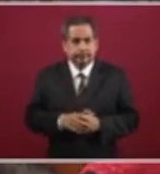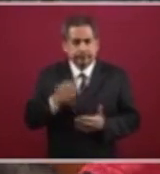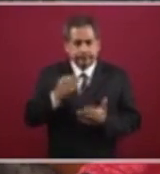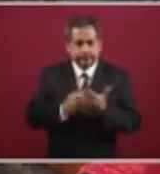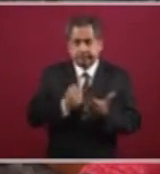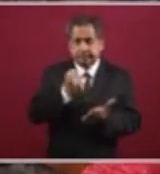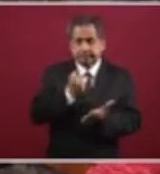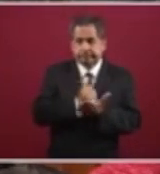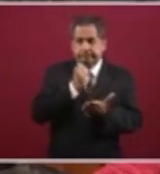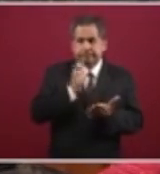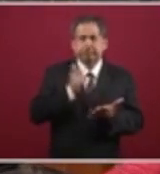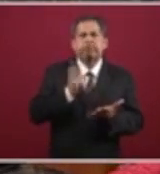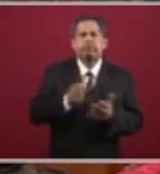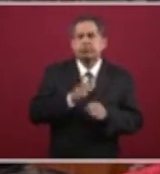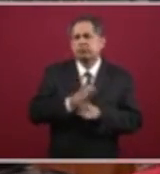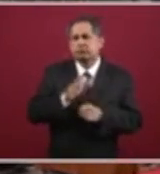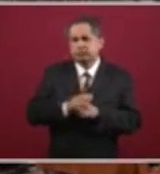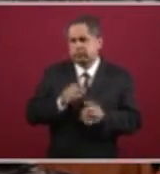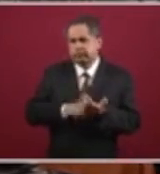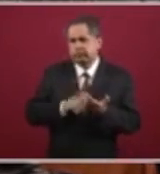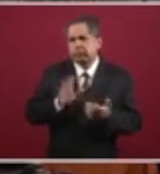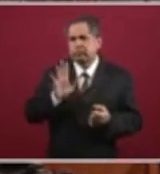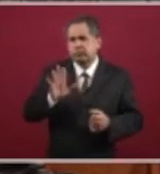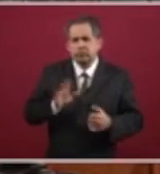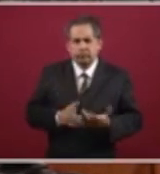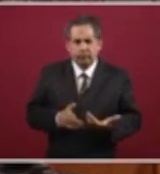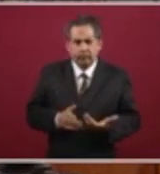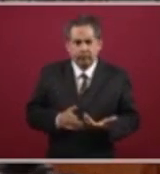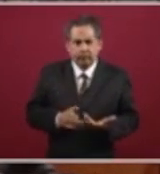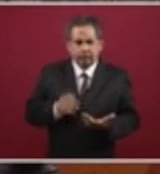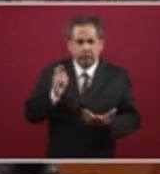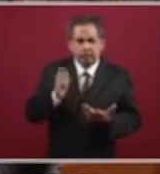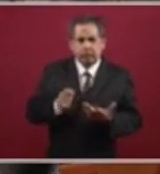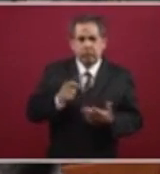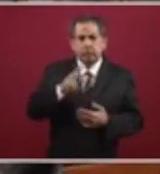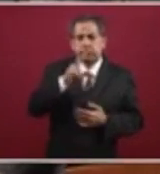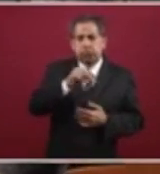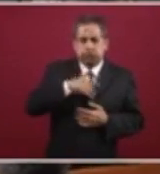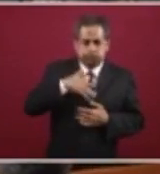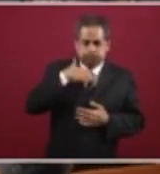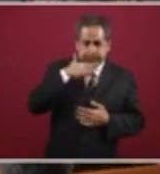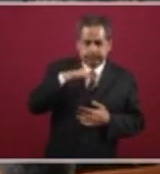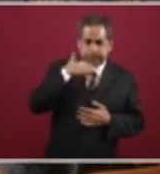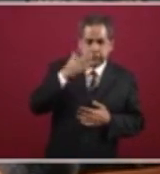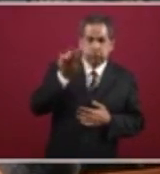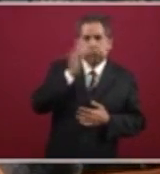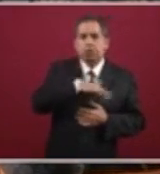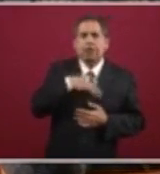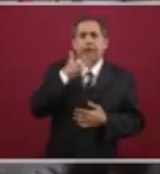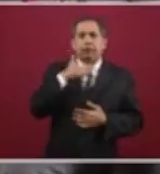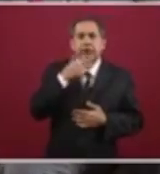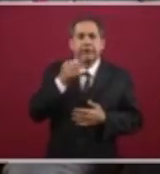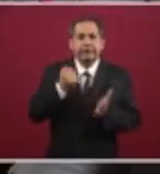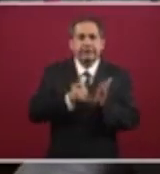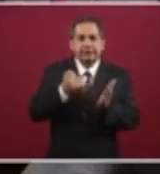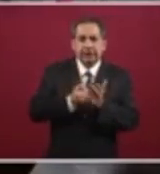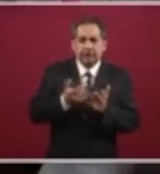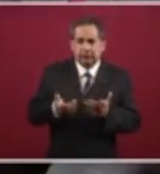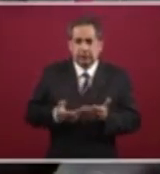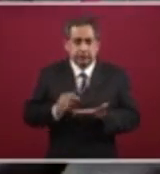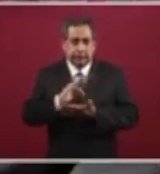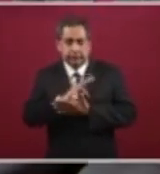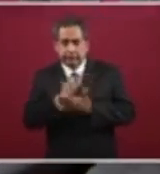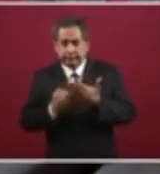para que no haya defraudación fiscal con